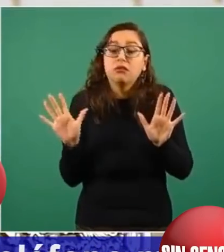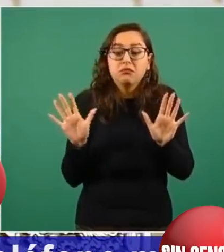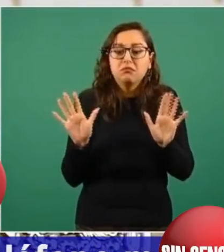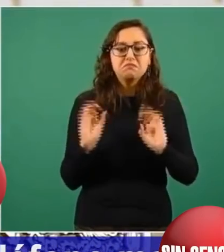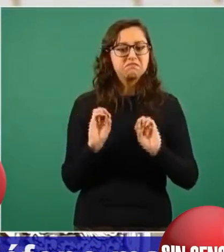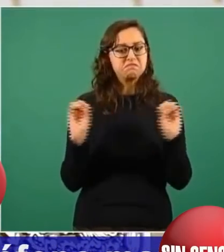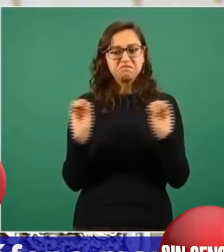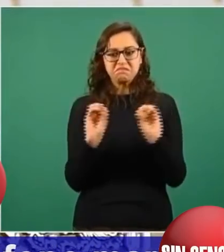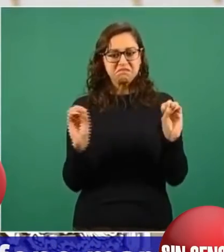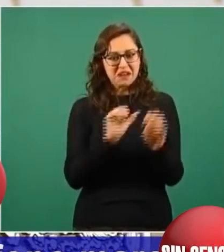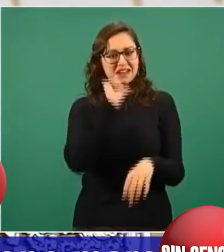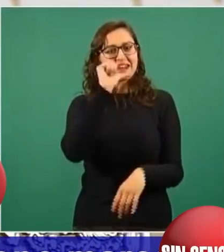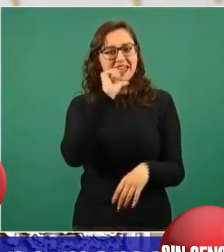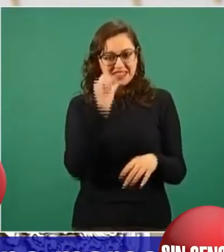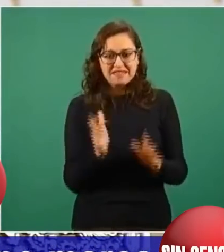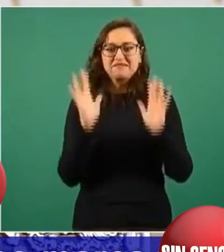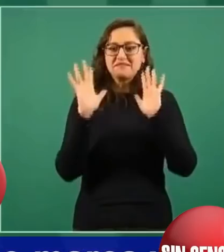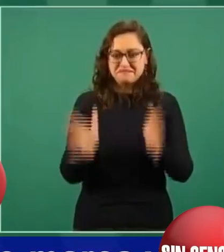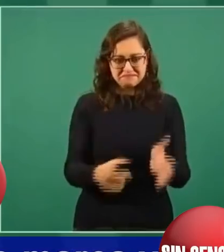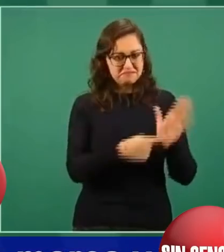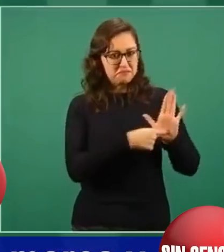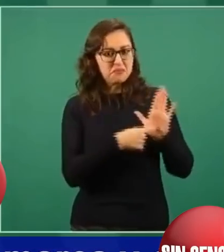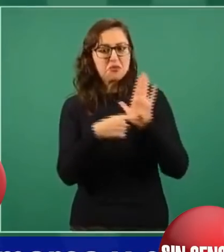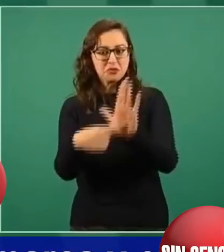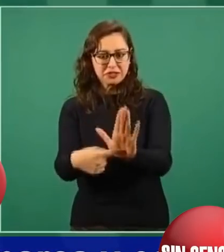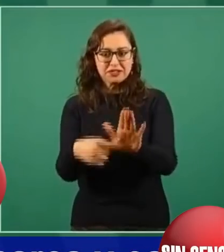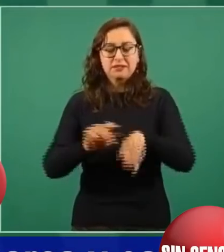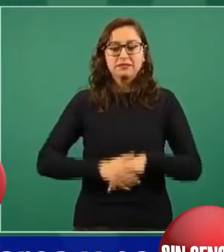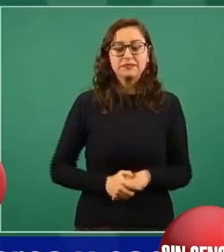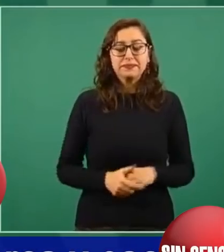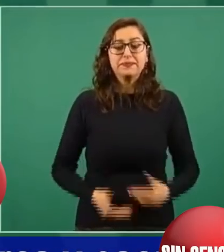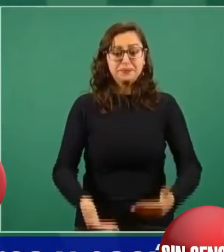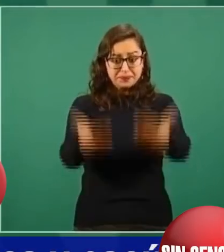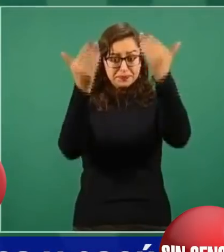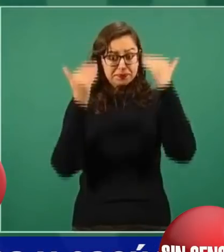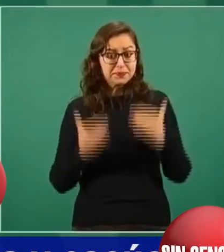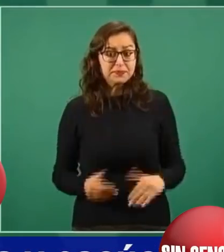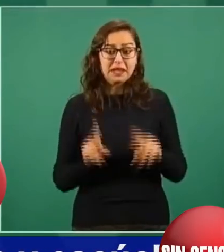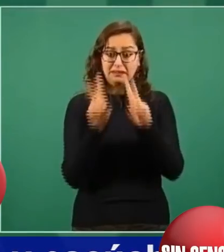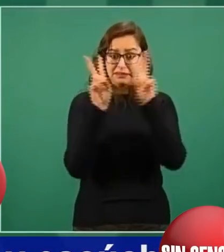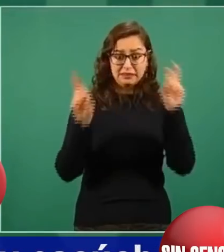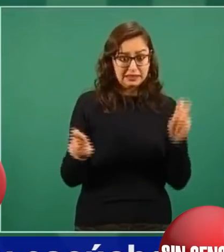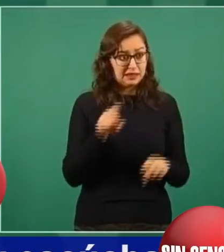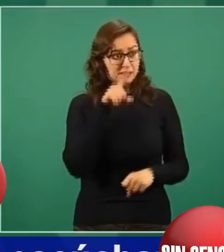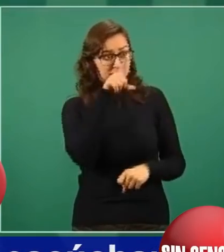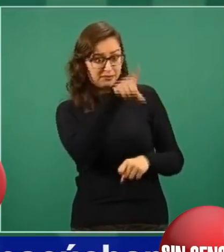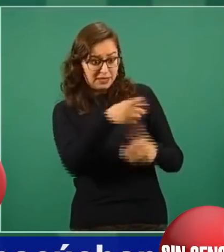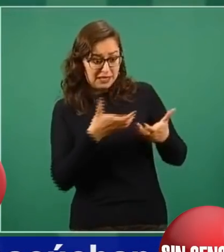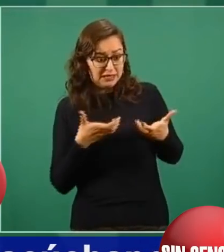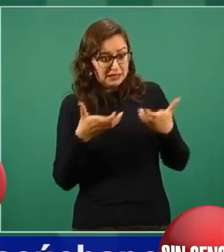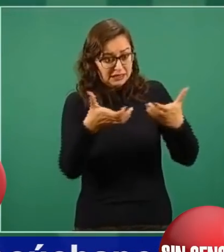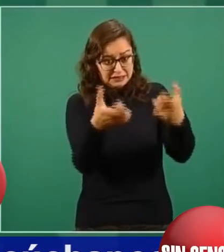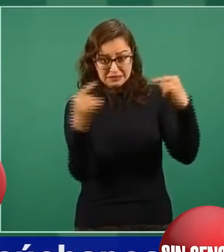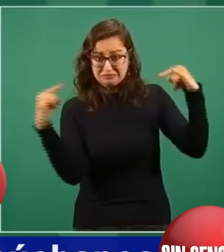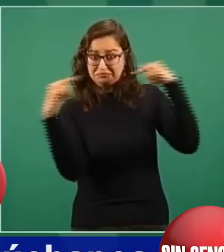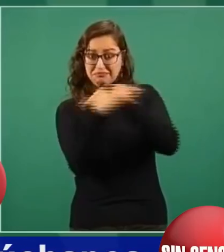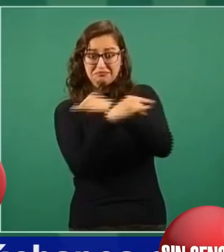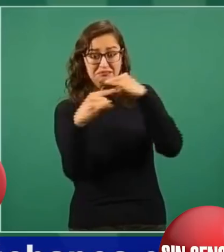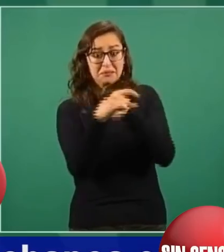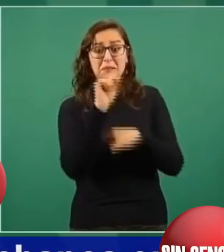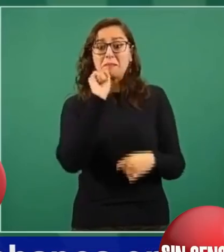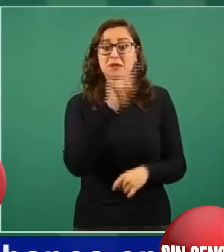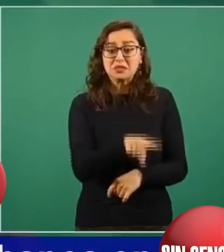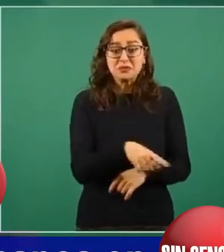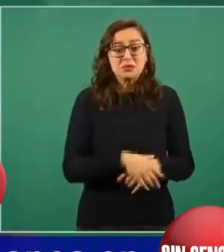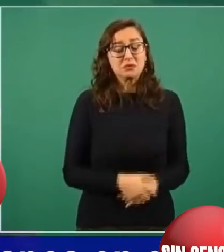hacer el aeropuerto. Pues regresando a la carretera, pues es lo mismo, ¿sí? Hay que estar